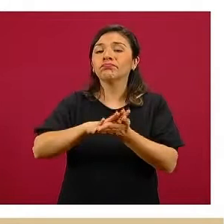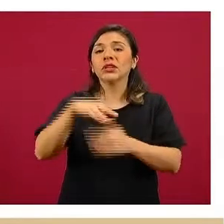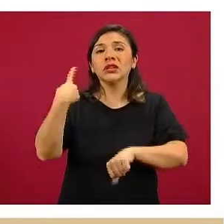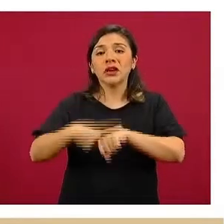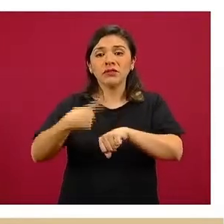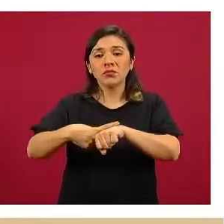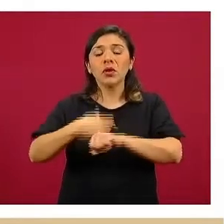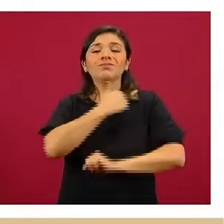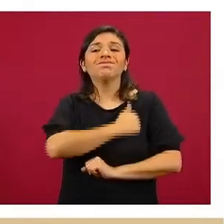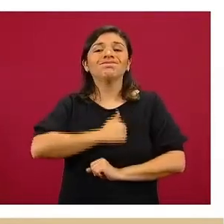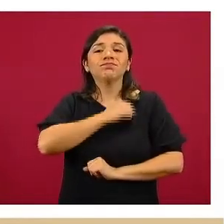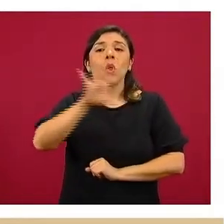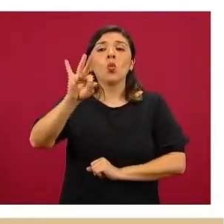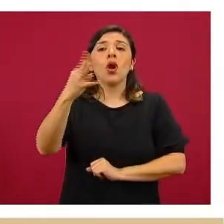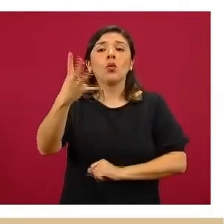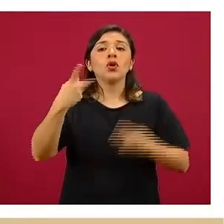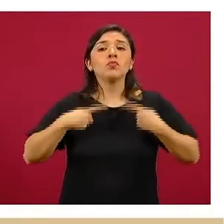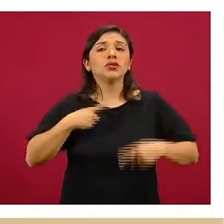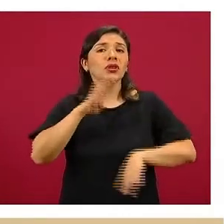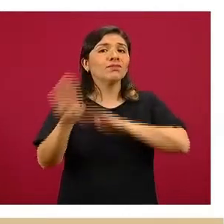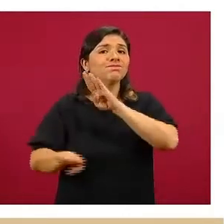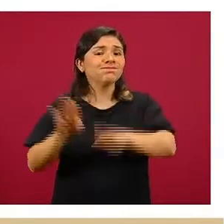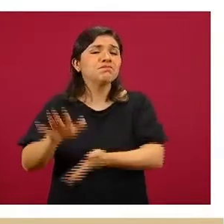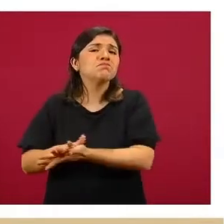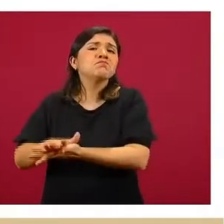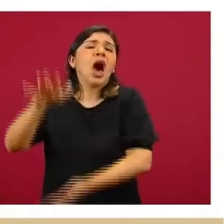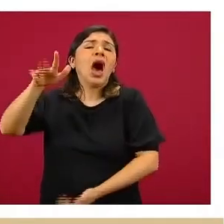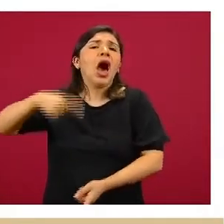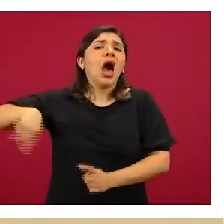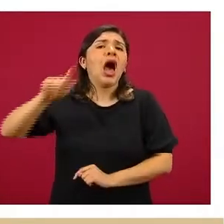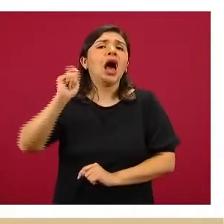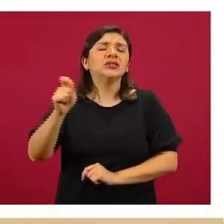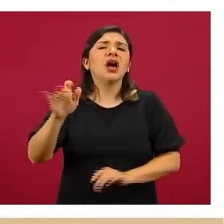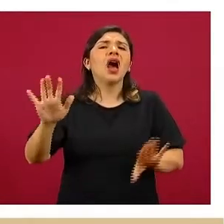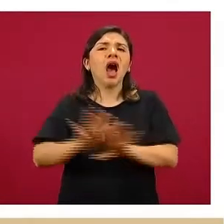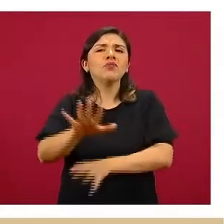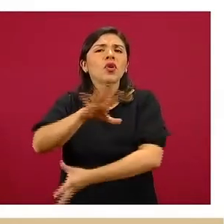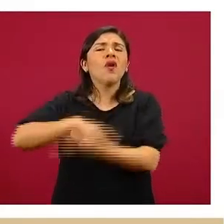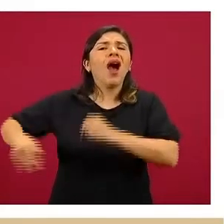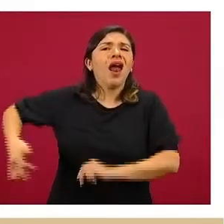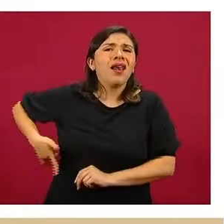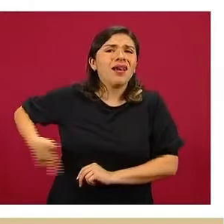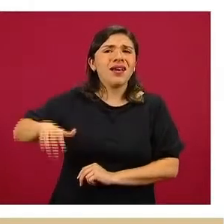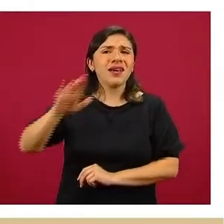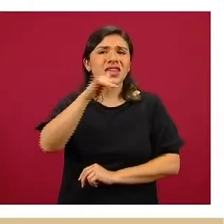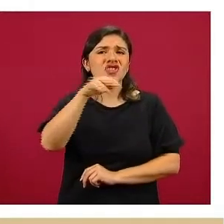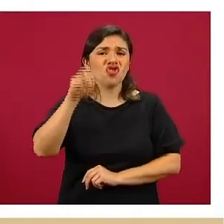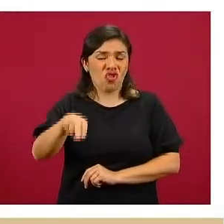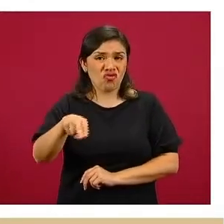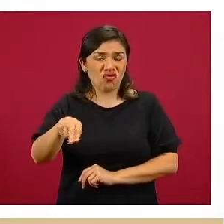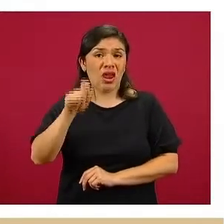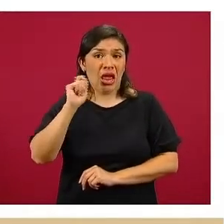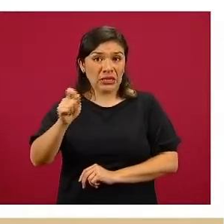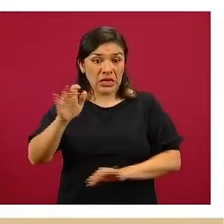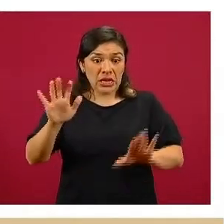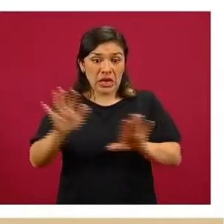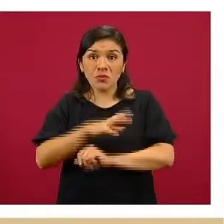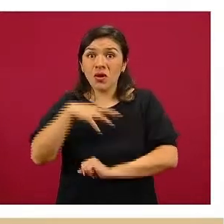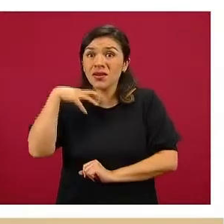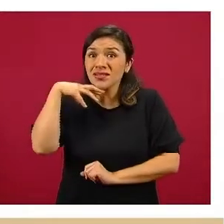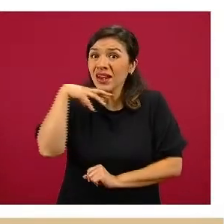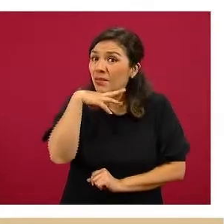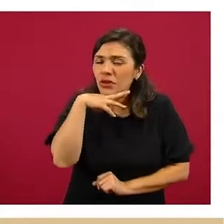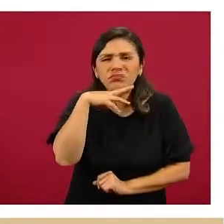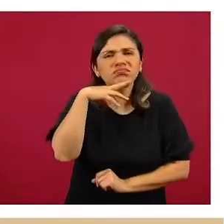44 defunciones, la mayoría de ellos son en su totalidad de trasplante renal, y no es de los que se trasplantaron